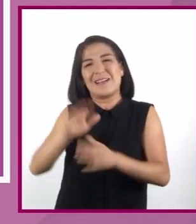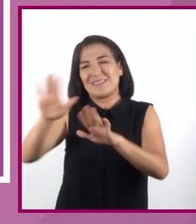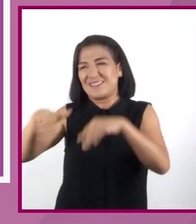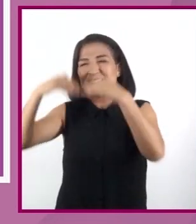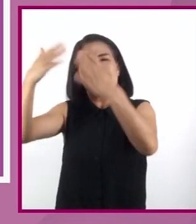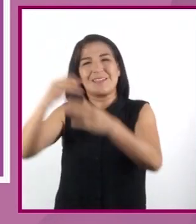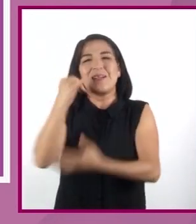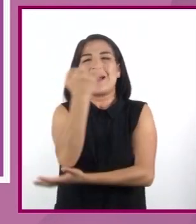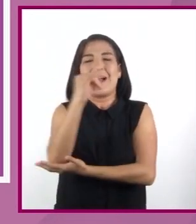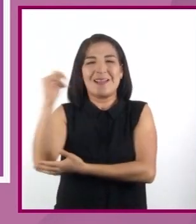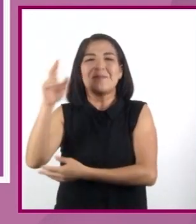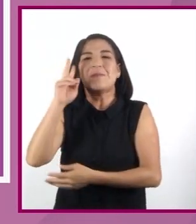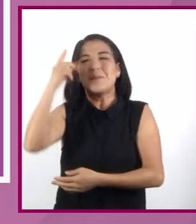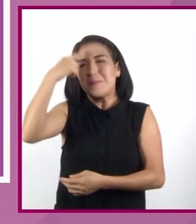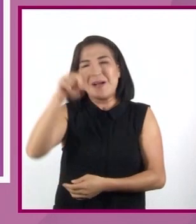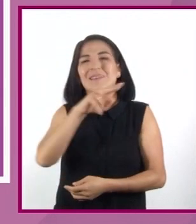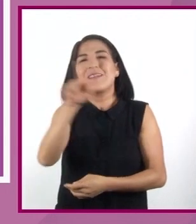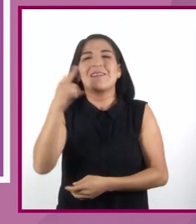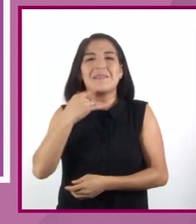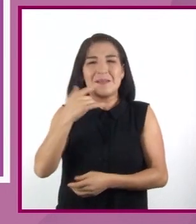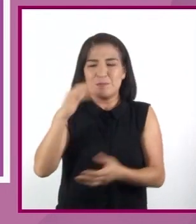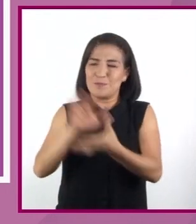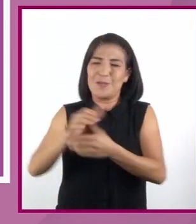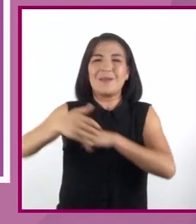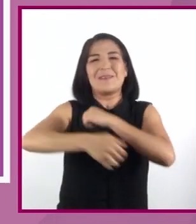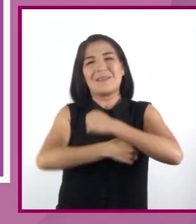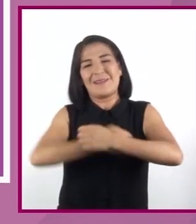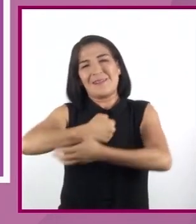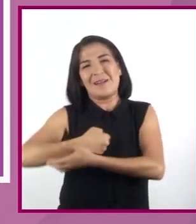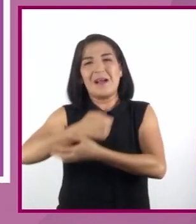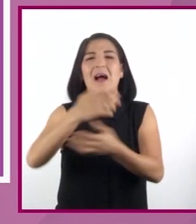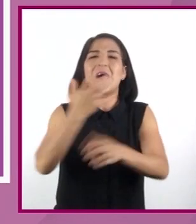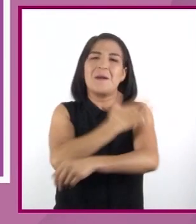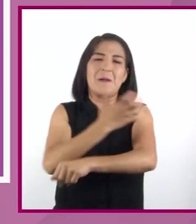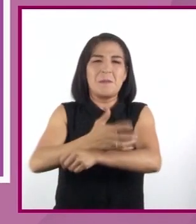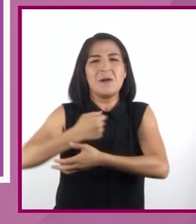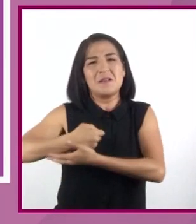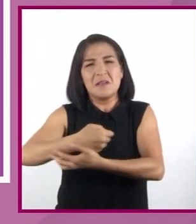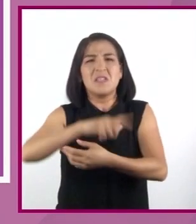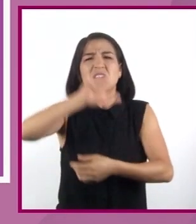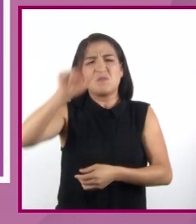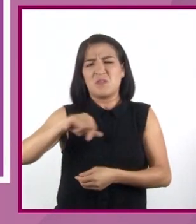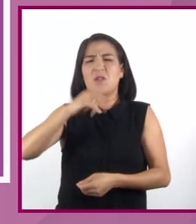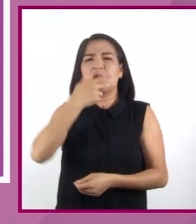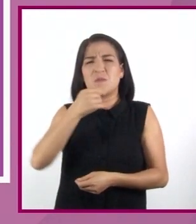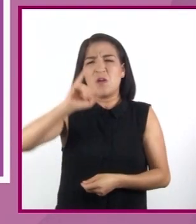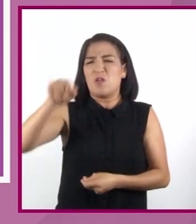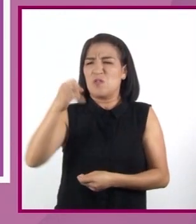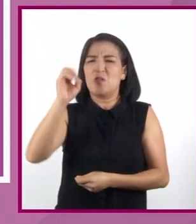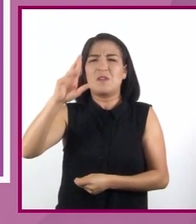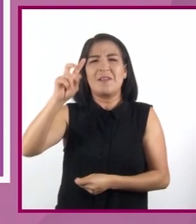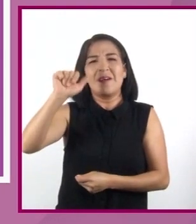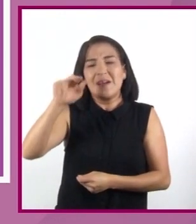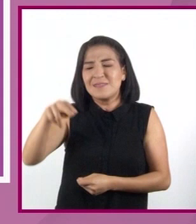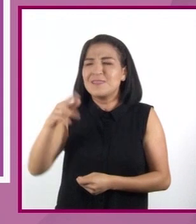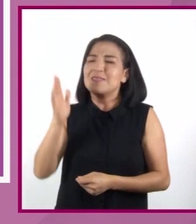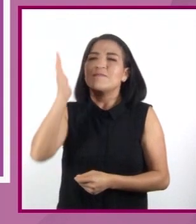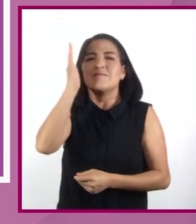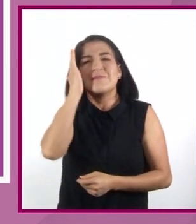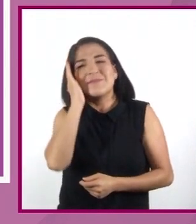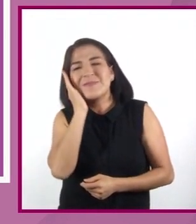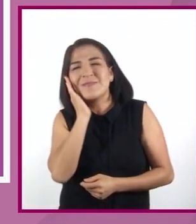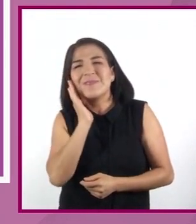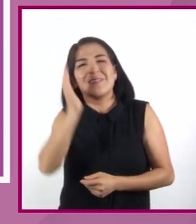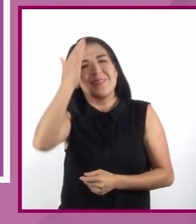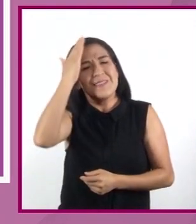él. Miraba indiferente a uno y a otro lado. De pronto Jordán, con honda ternura, le pasó la mano por la